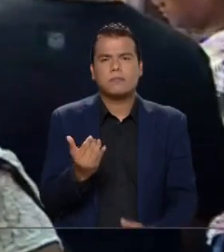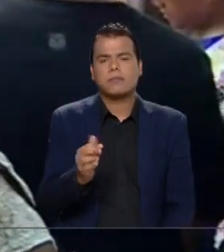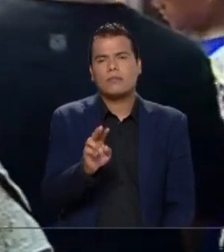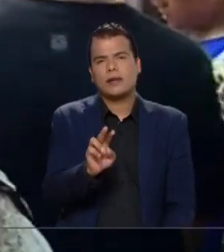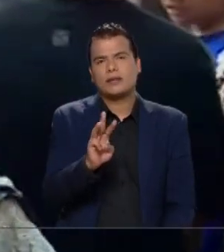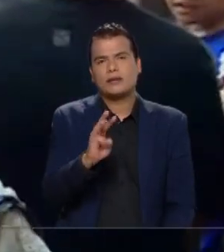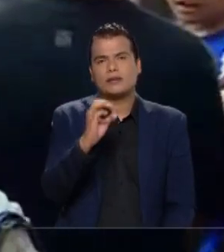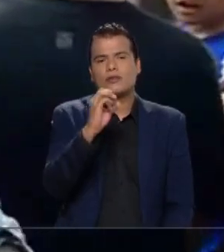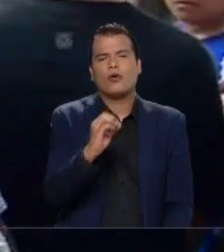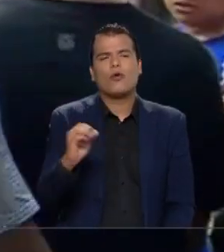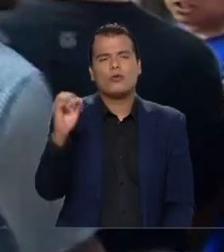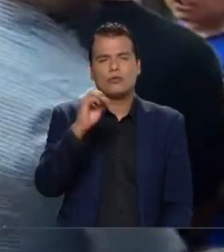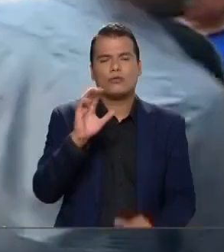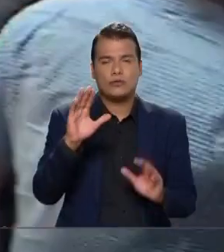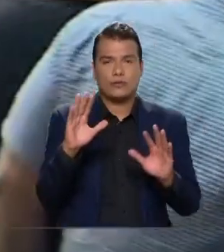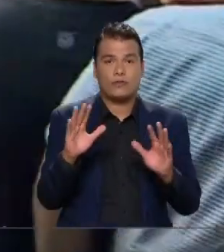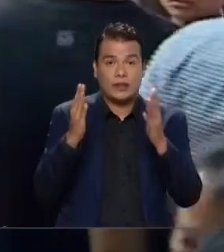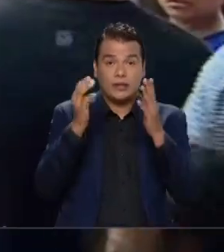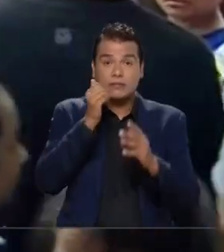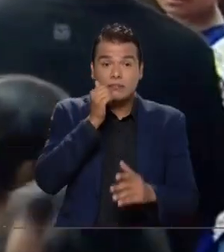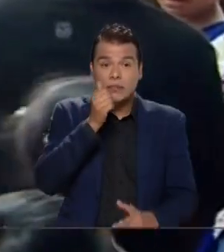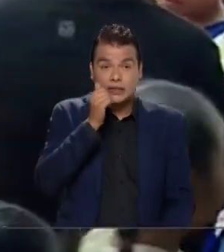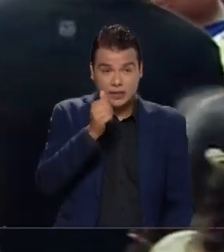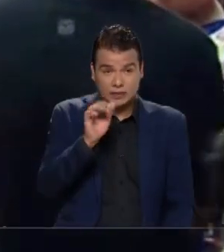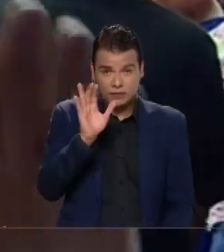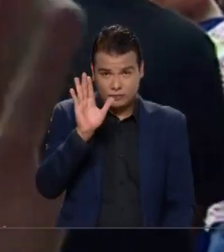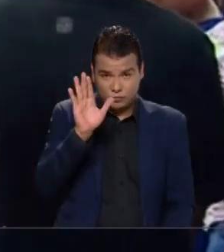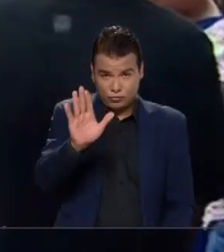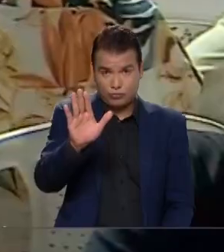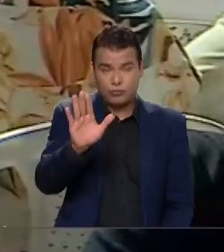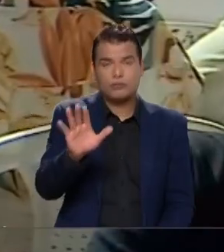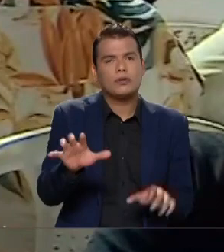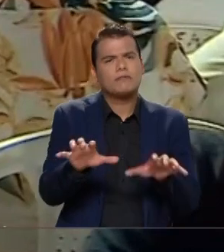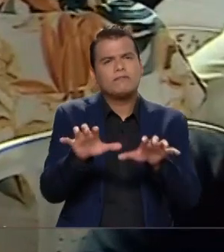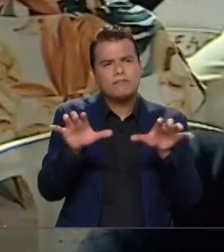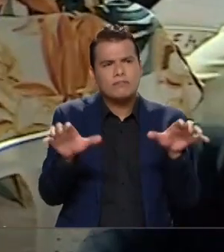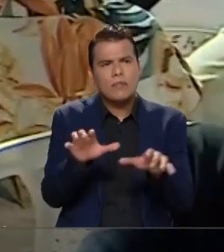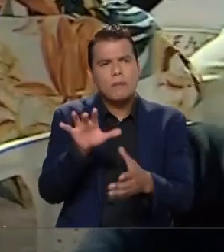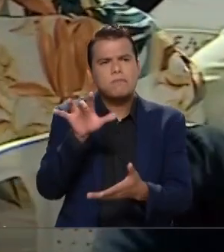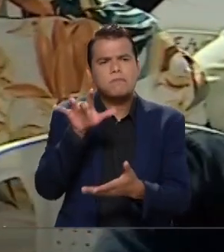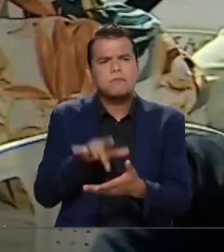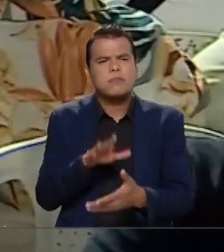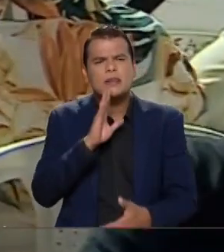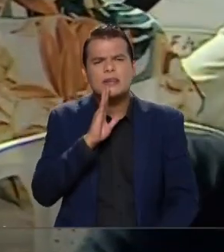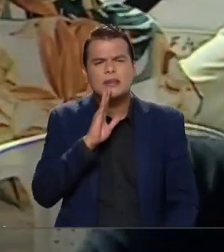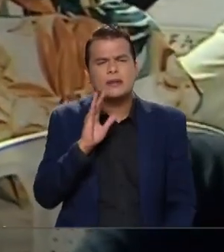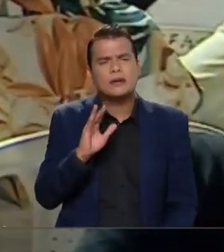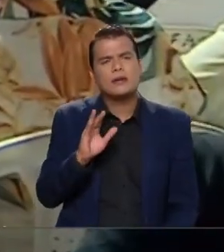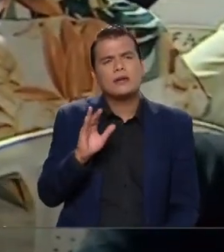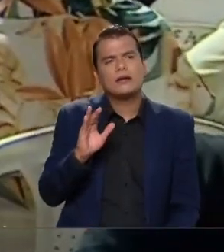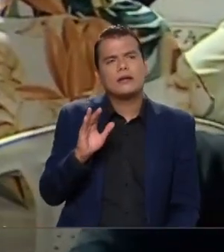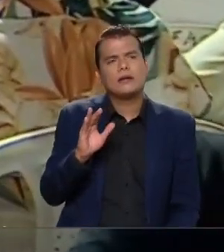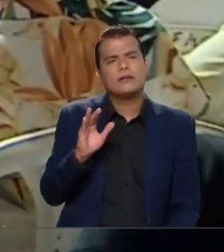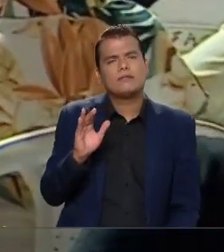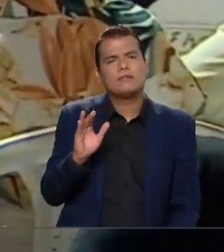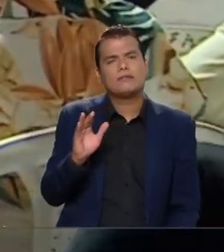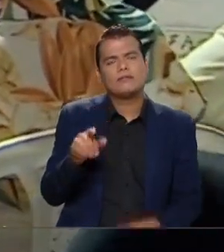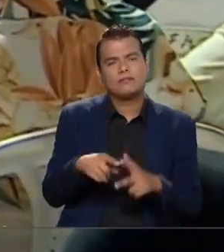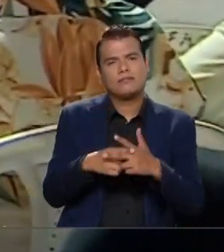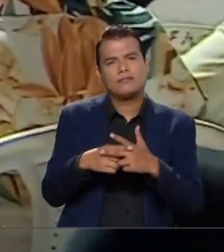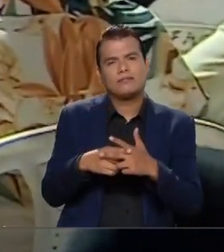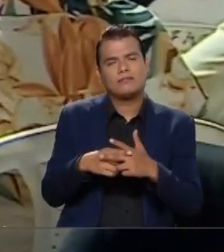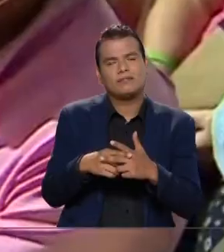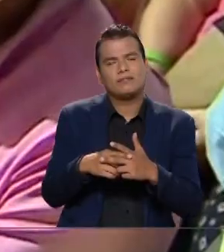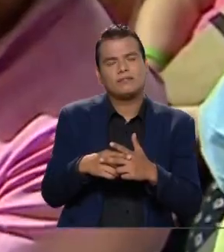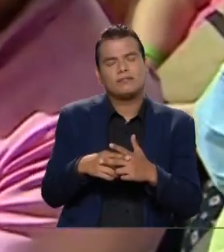a disfrutar de la feria. Mañana este evento contará con la participación del taller Mujeres de